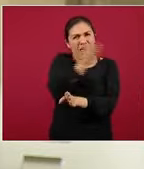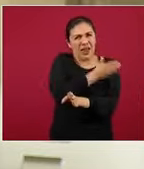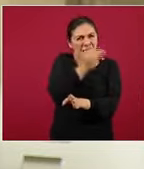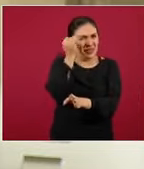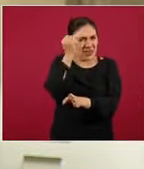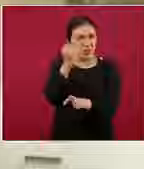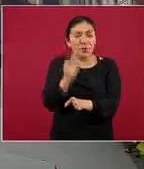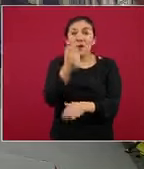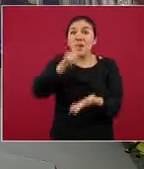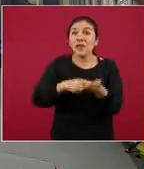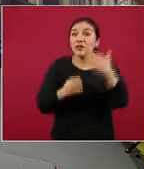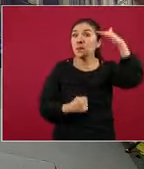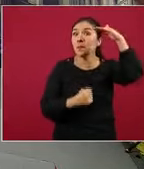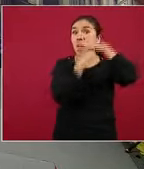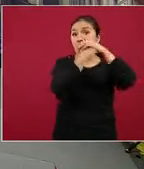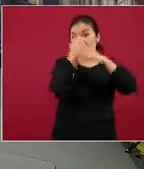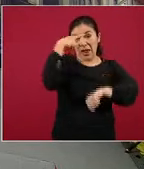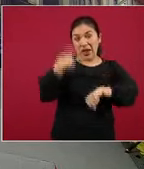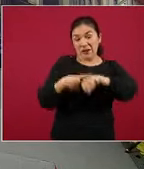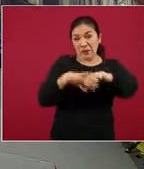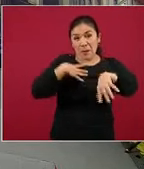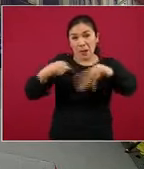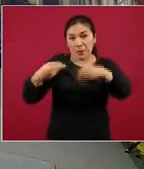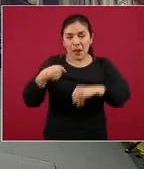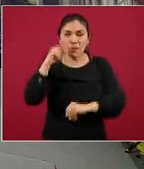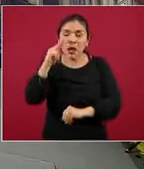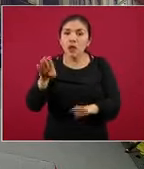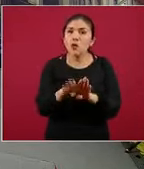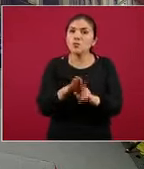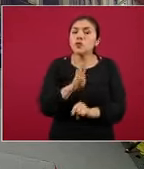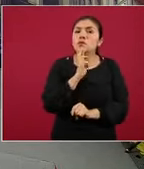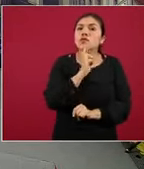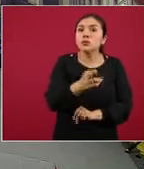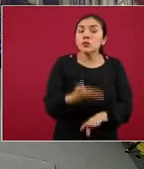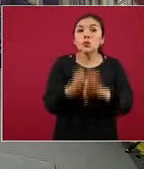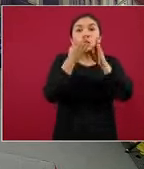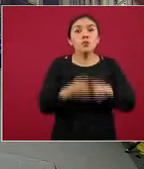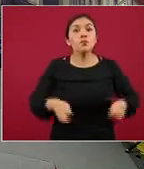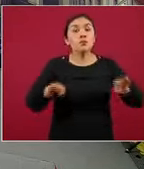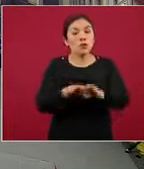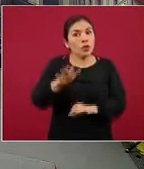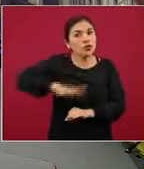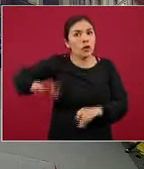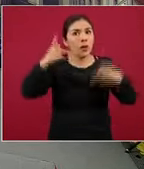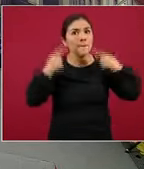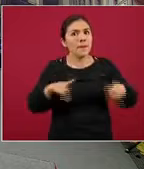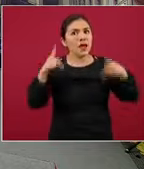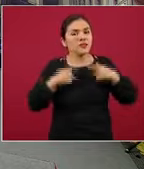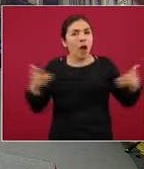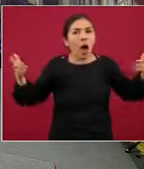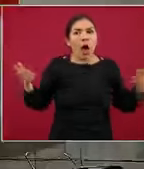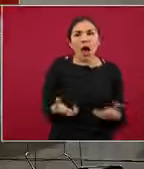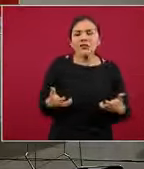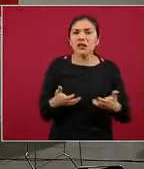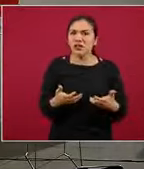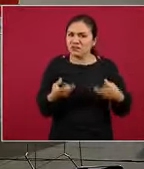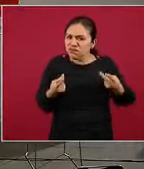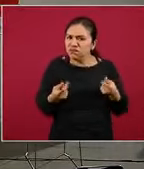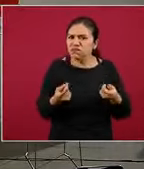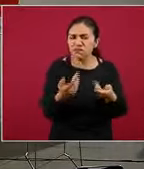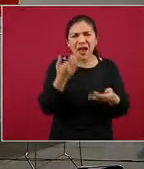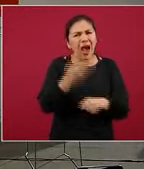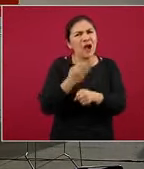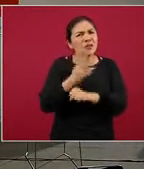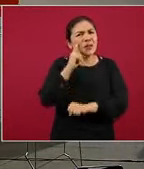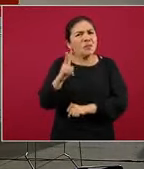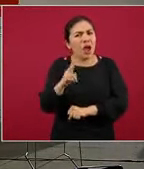primer pico de la pandemia, donde vimos una respuesta muy importante de la sociedad civil, y vemos